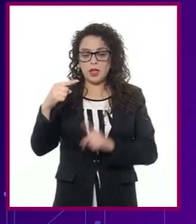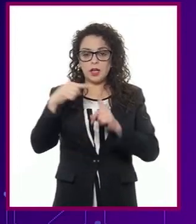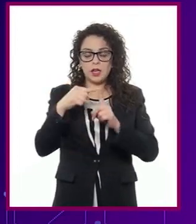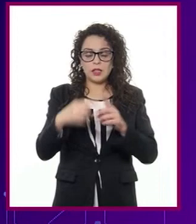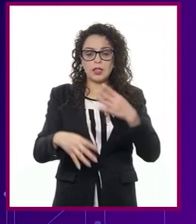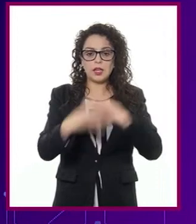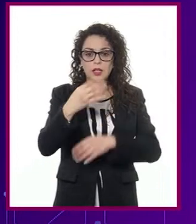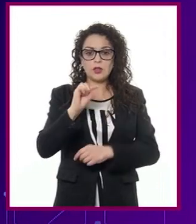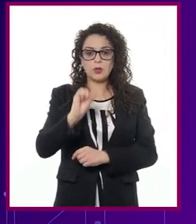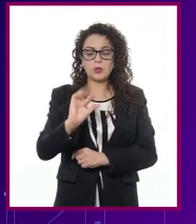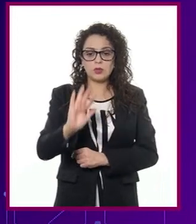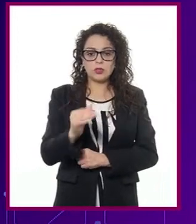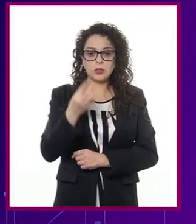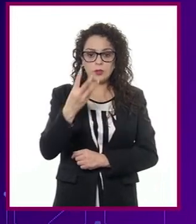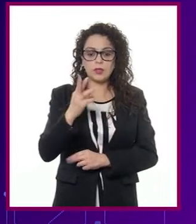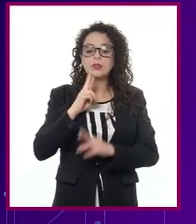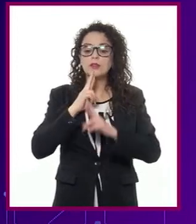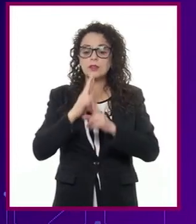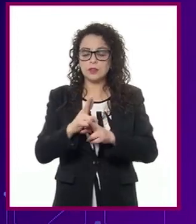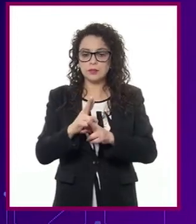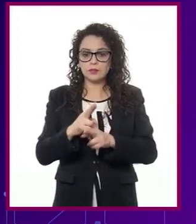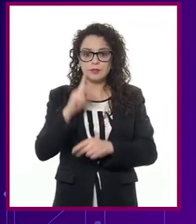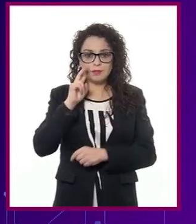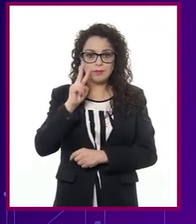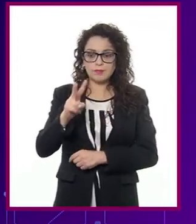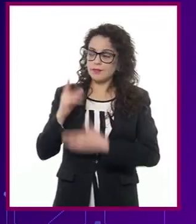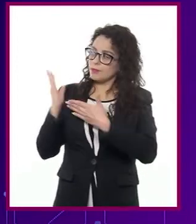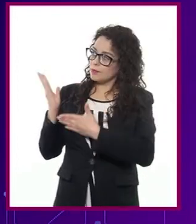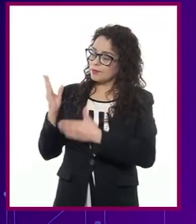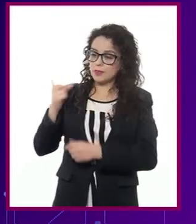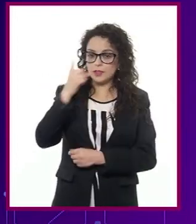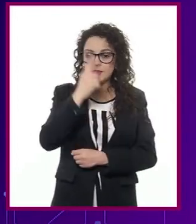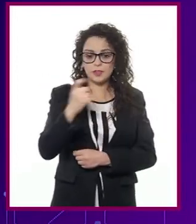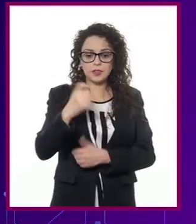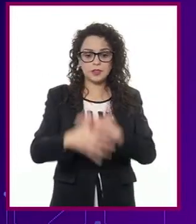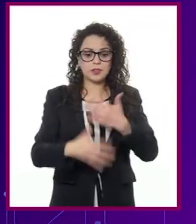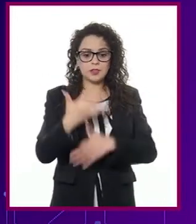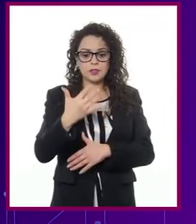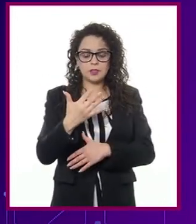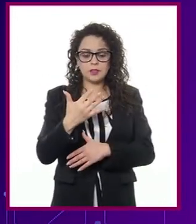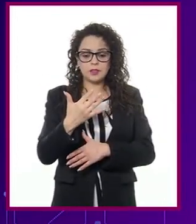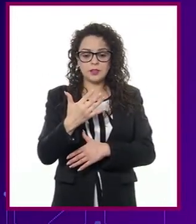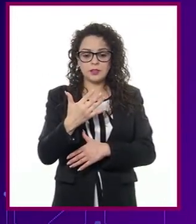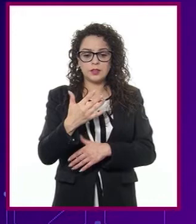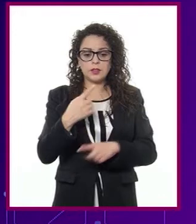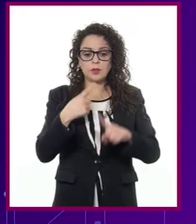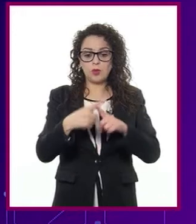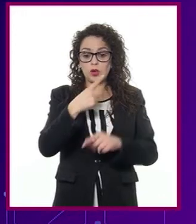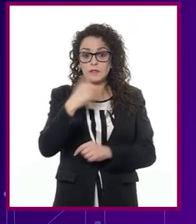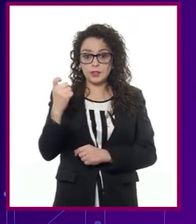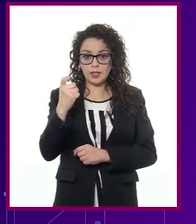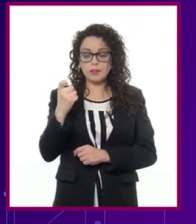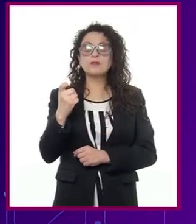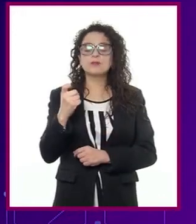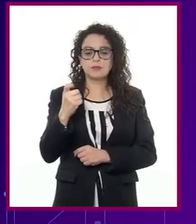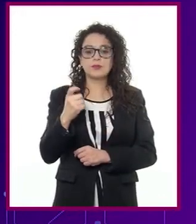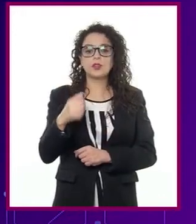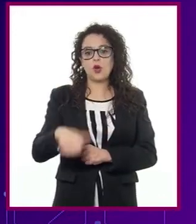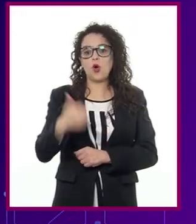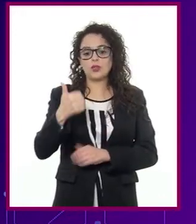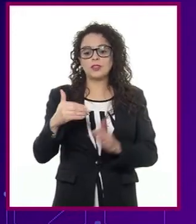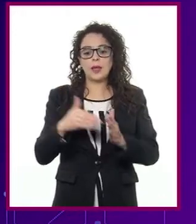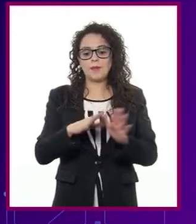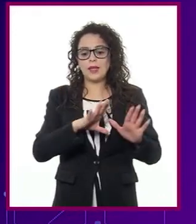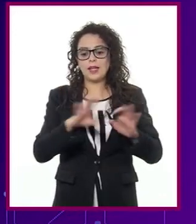14.53. El producto de 115 por 100 es igual a 11.500. Al dividir